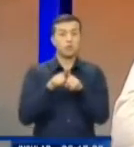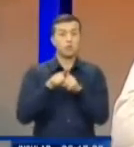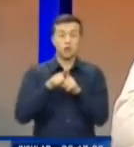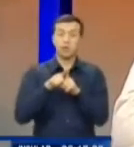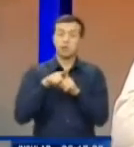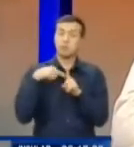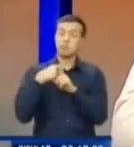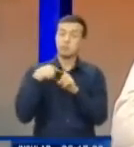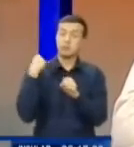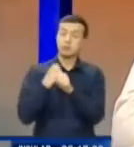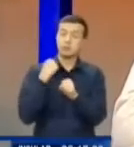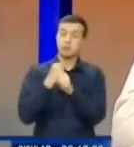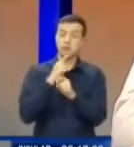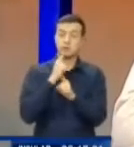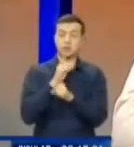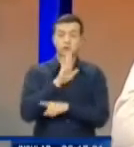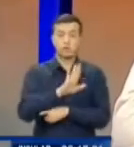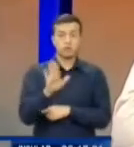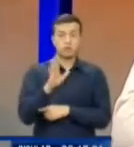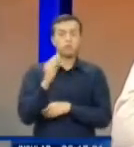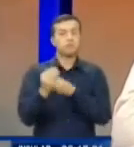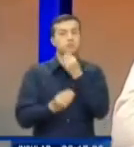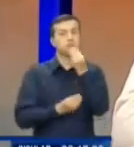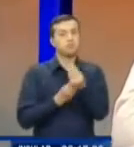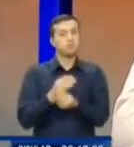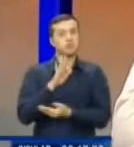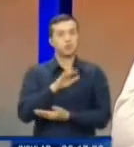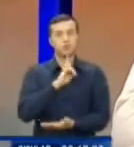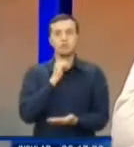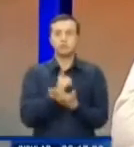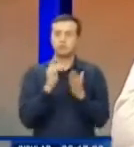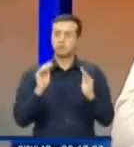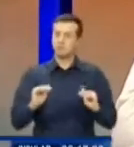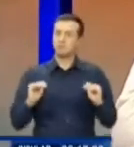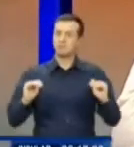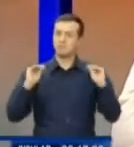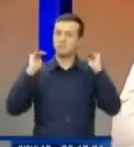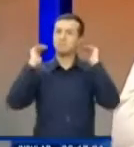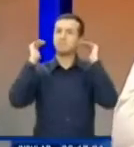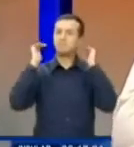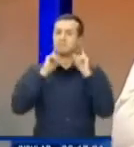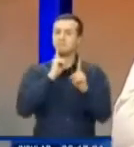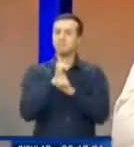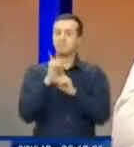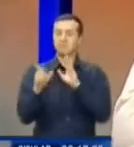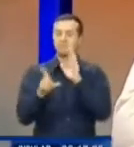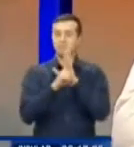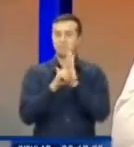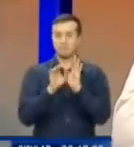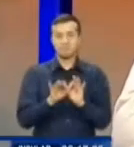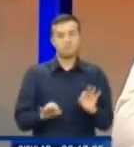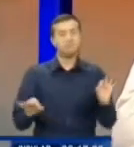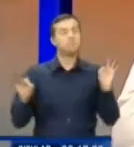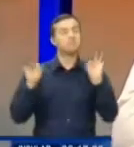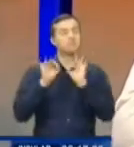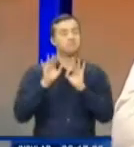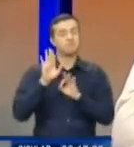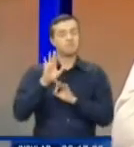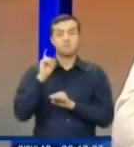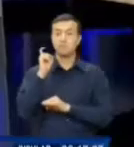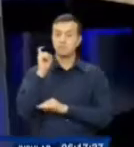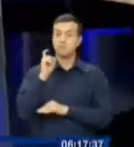trabajo a partir de lo que ha significado la consulta prelegislativa a la cual la ley necesariamente tenía que